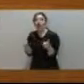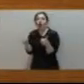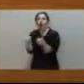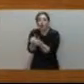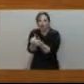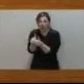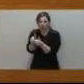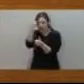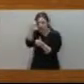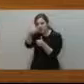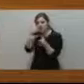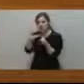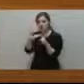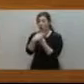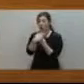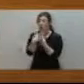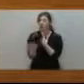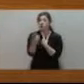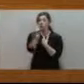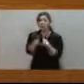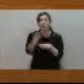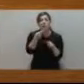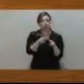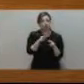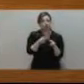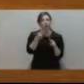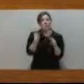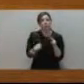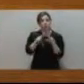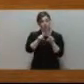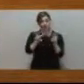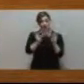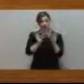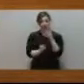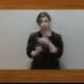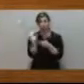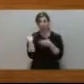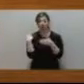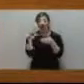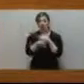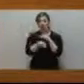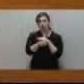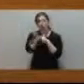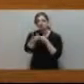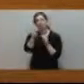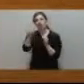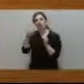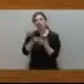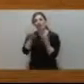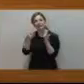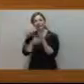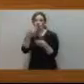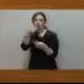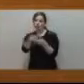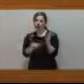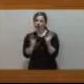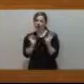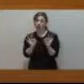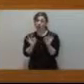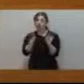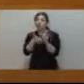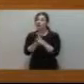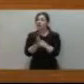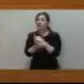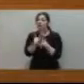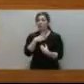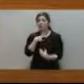responsables políticos que gestionaban la empresa en aquel momento y técnicos que hicieron estas tropelías. Remitir a los